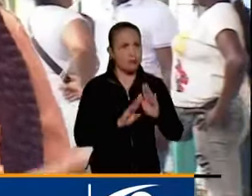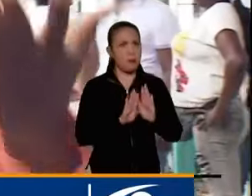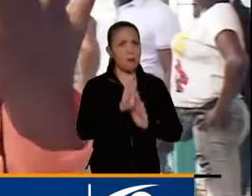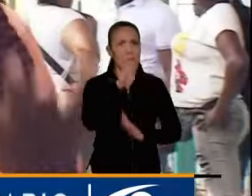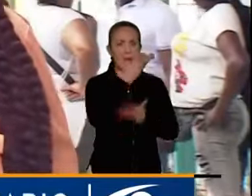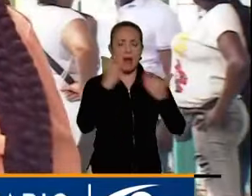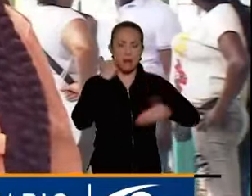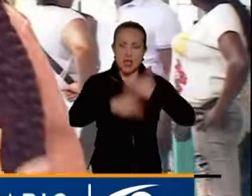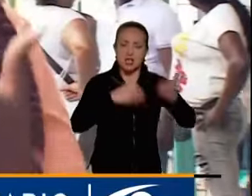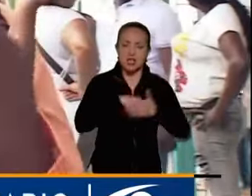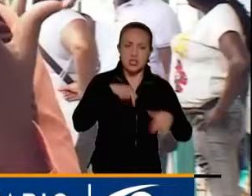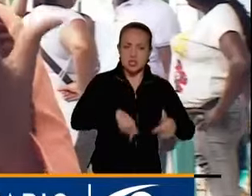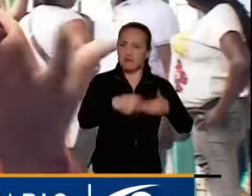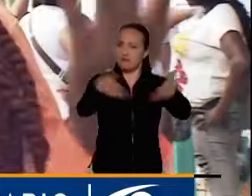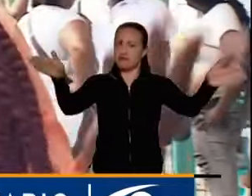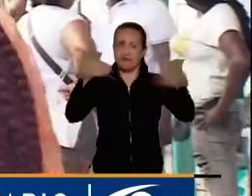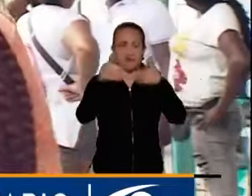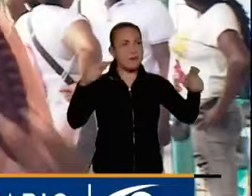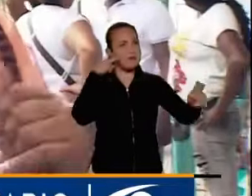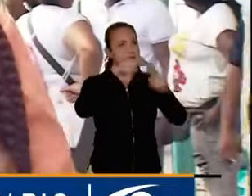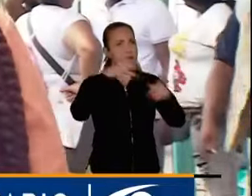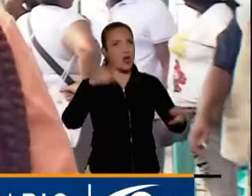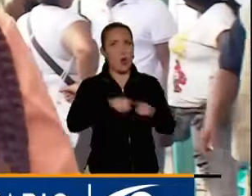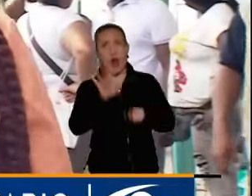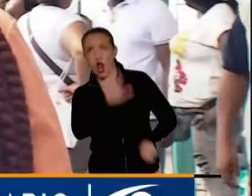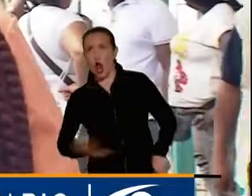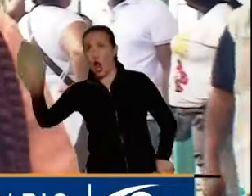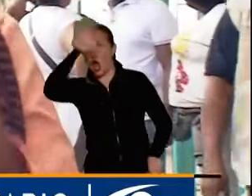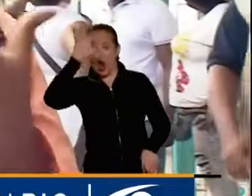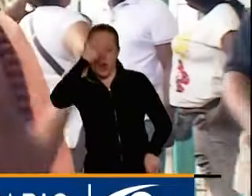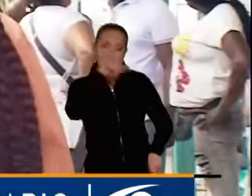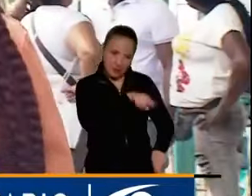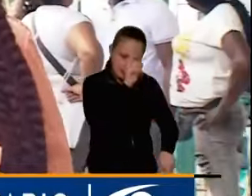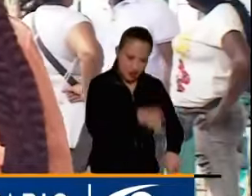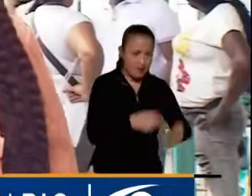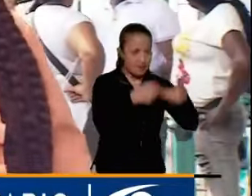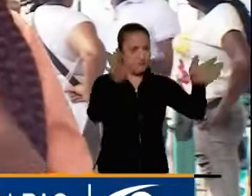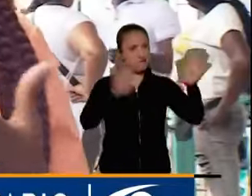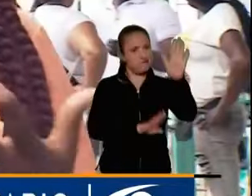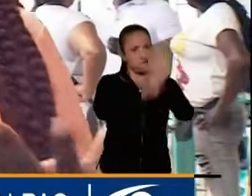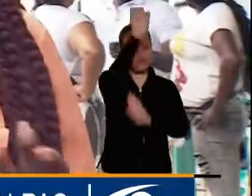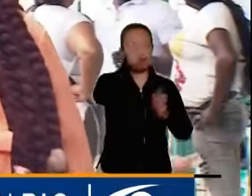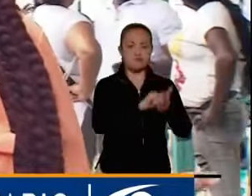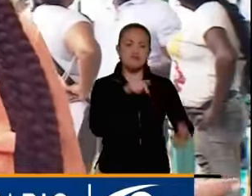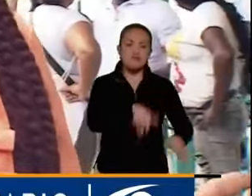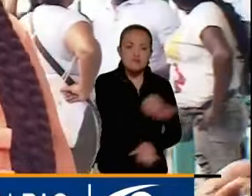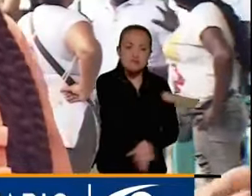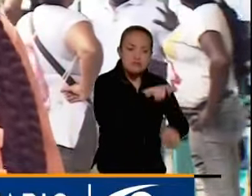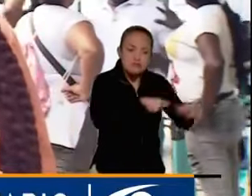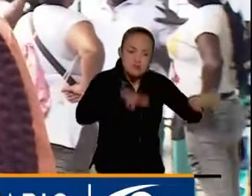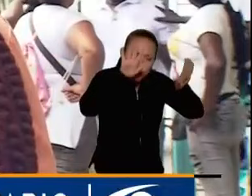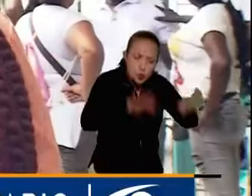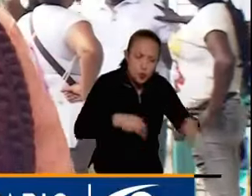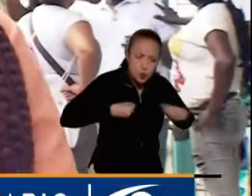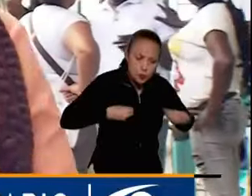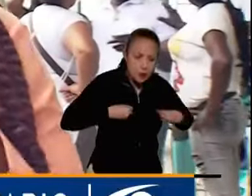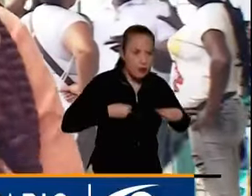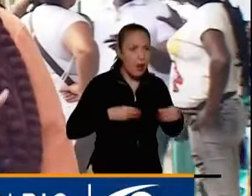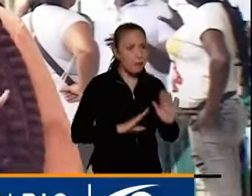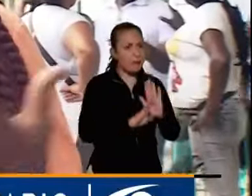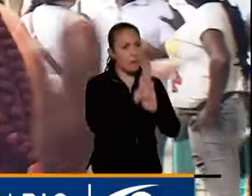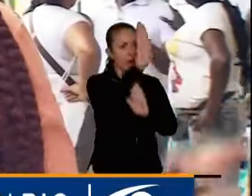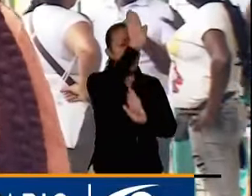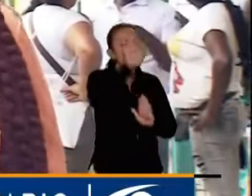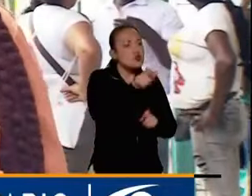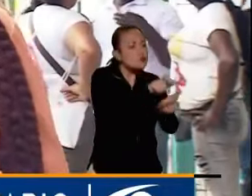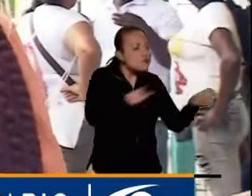las cosas grandes que tiene el país, para el crecimiento de la comunidad, para el crecimiento de la población y sobre